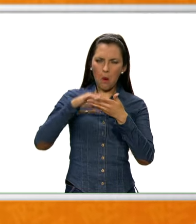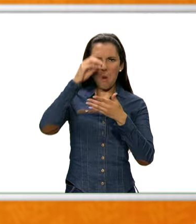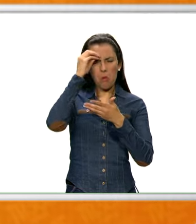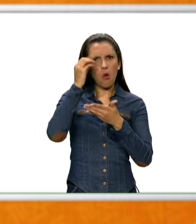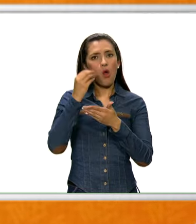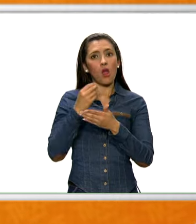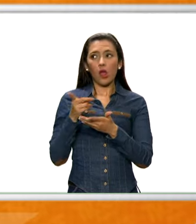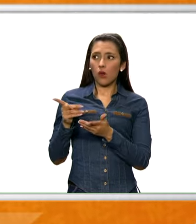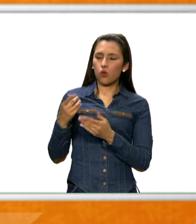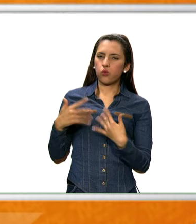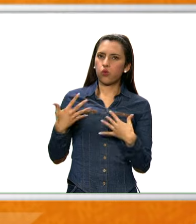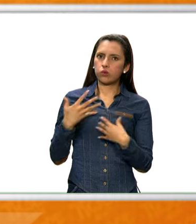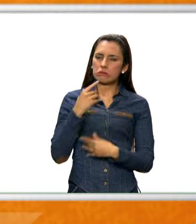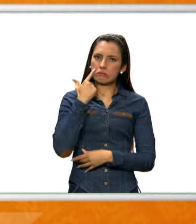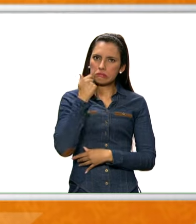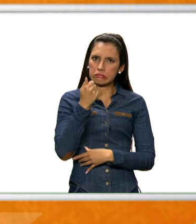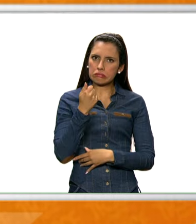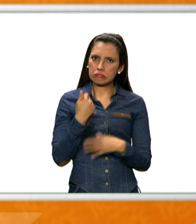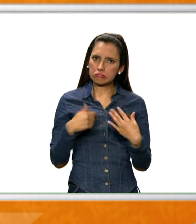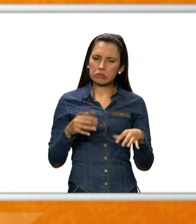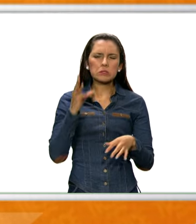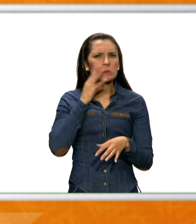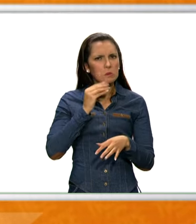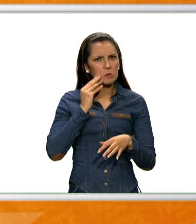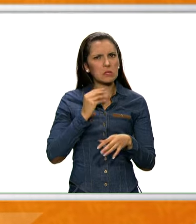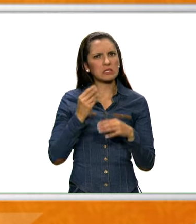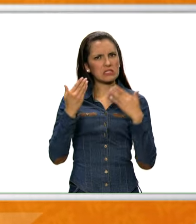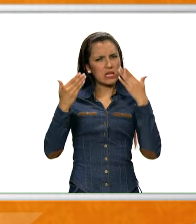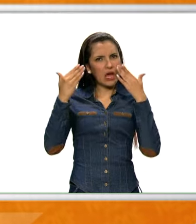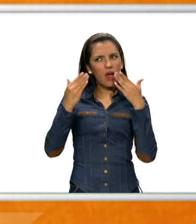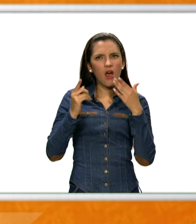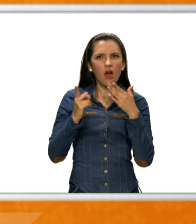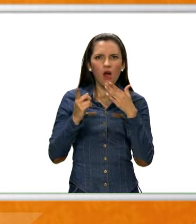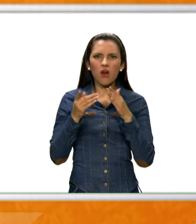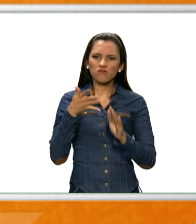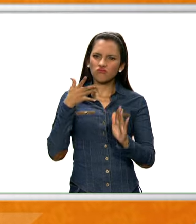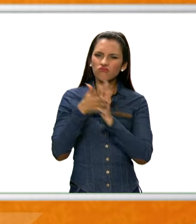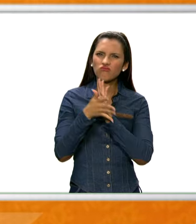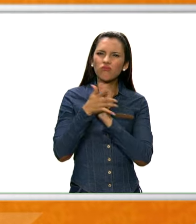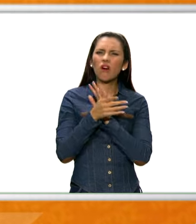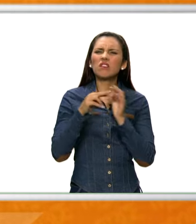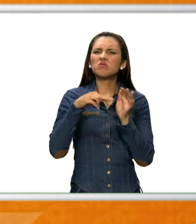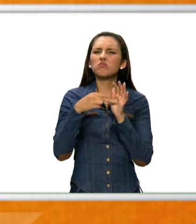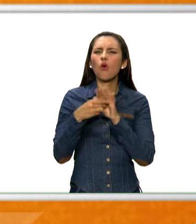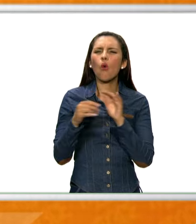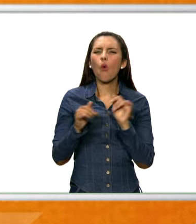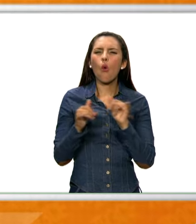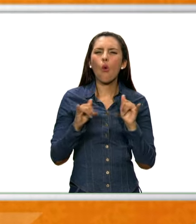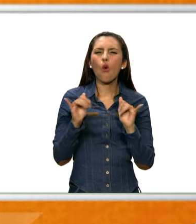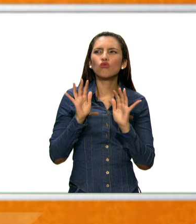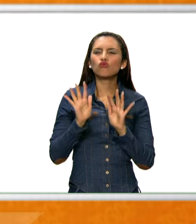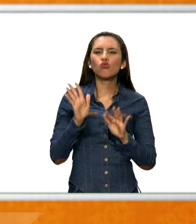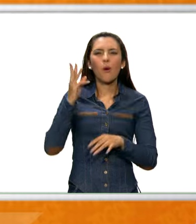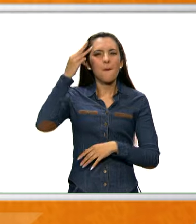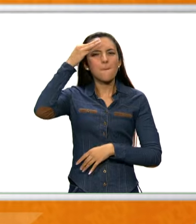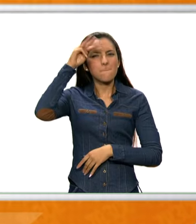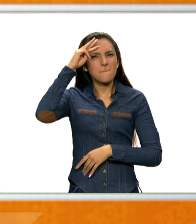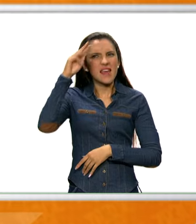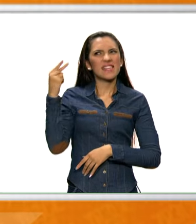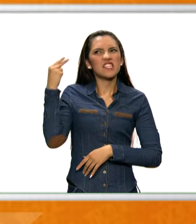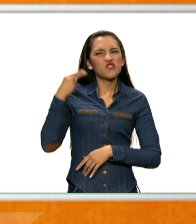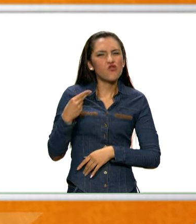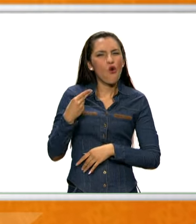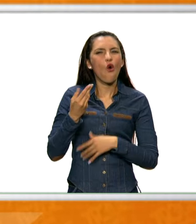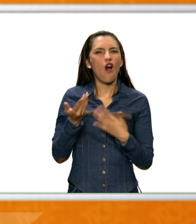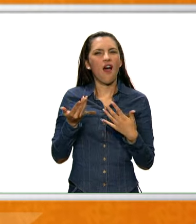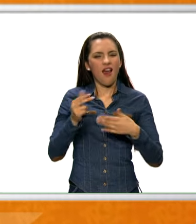que tener la oportunidad de estar haciendo un proyecto que refleja un poco la historia de la cultura mexicana, latina, ¿no?